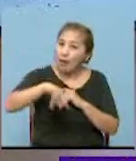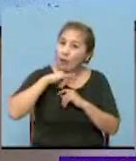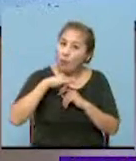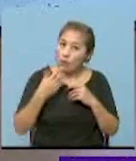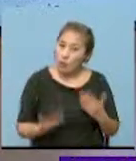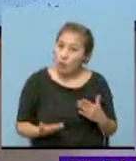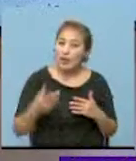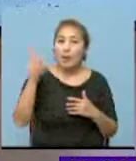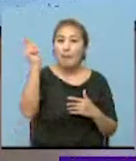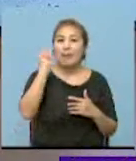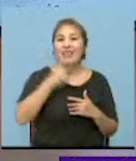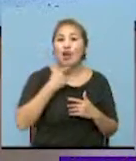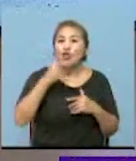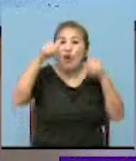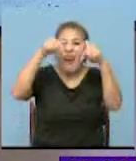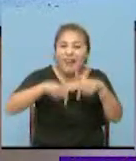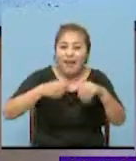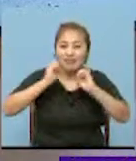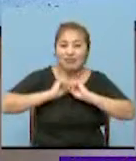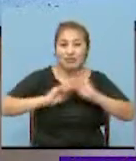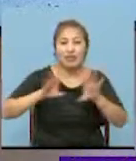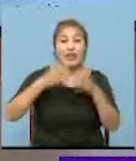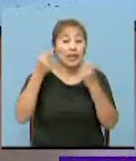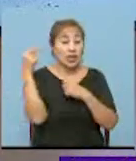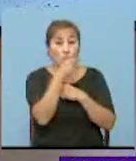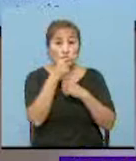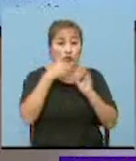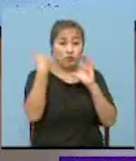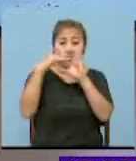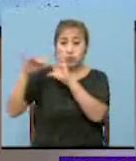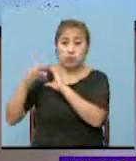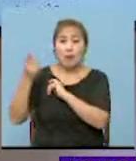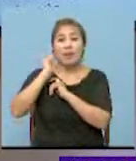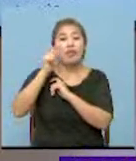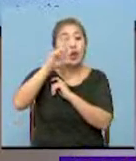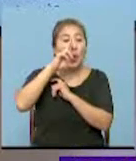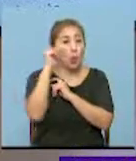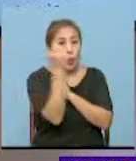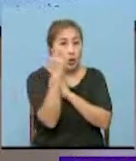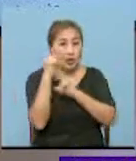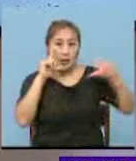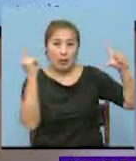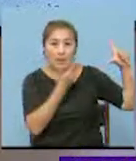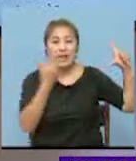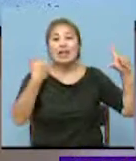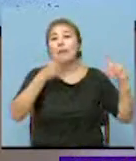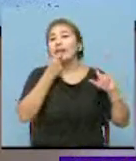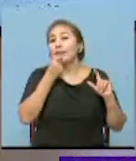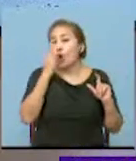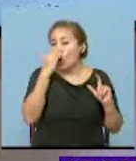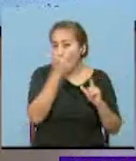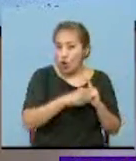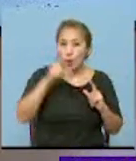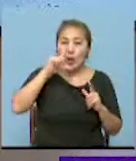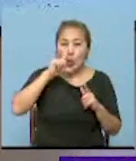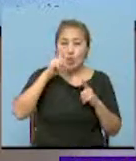Jujuy, en agosto es la distribución, pero esto comenzó en el mes de junio, y allá están viendo ustedes en Río Cuarto. Julio